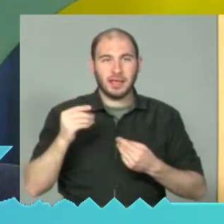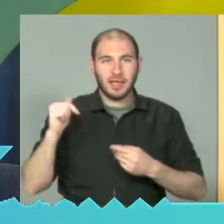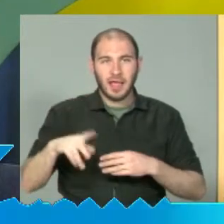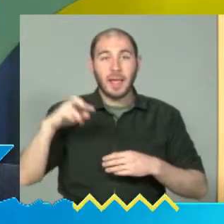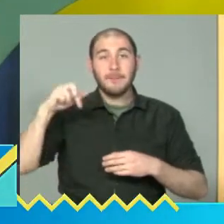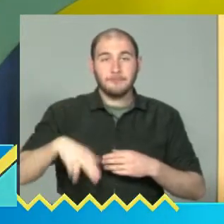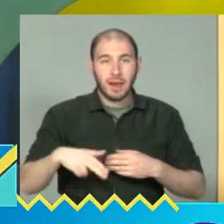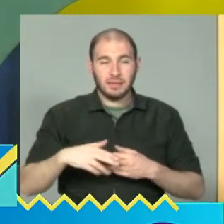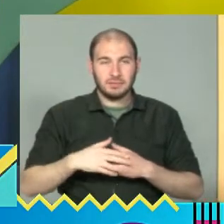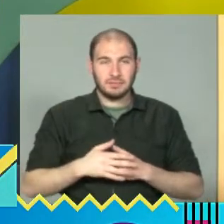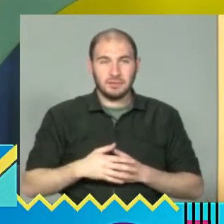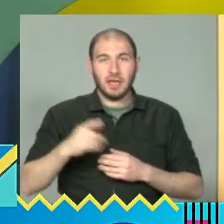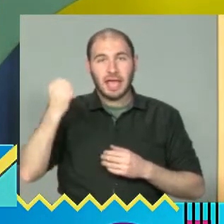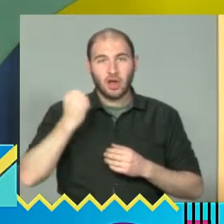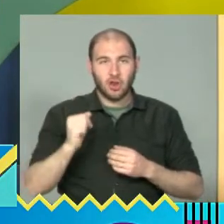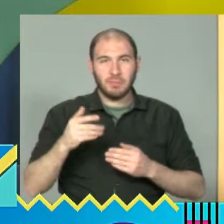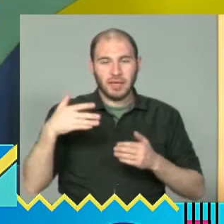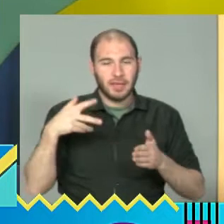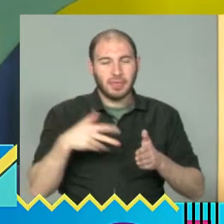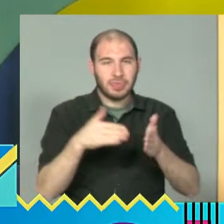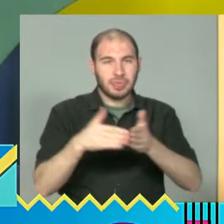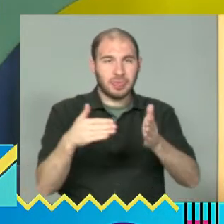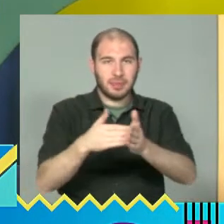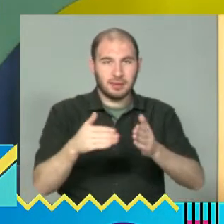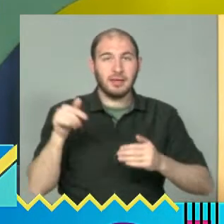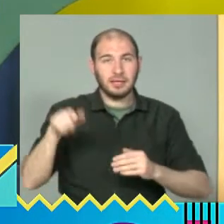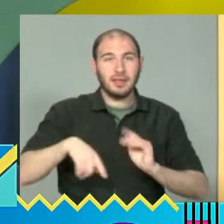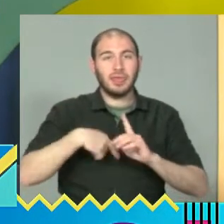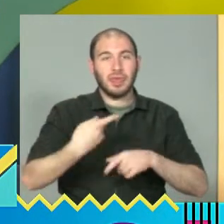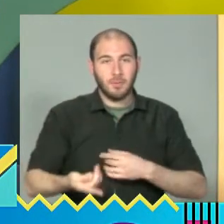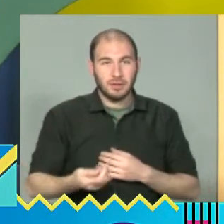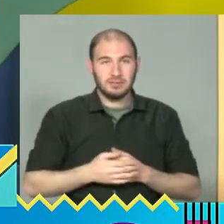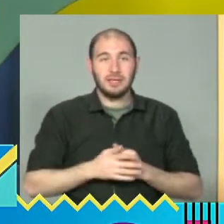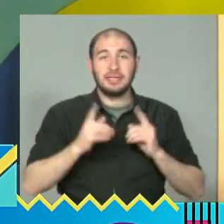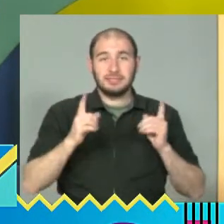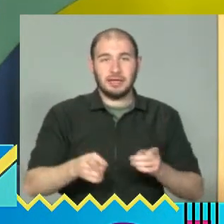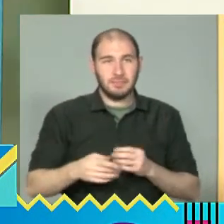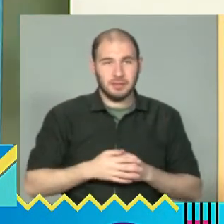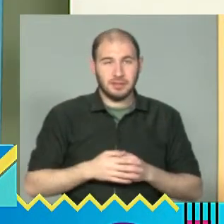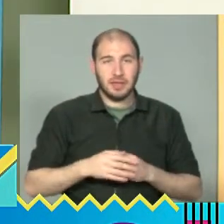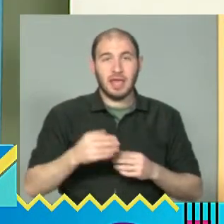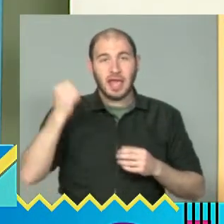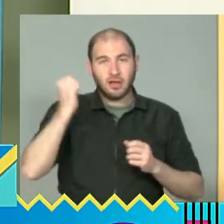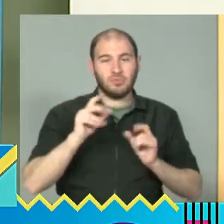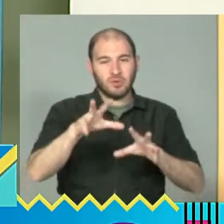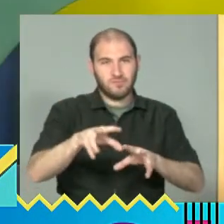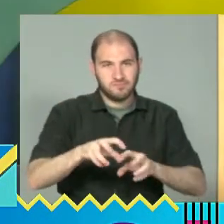una política monetaria restrictiva, que eso lo que te va a generar también es una retracción en la actividad, que ya estamos con